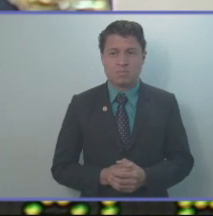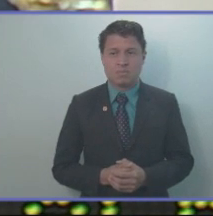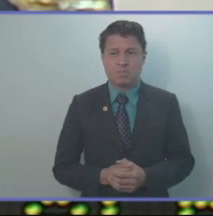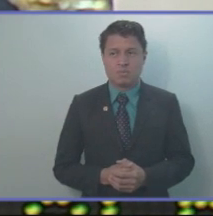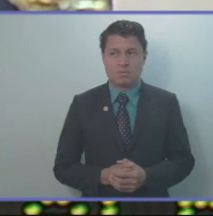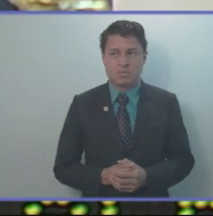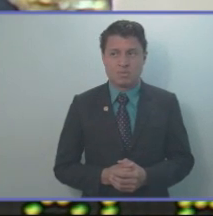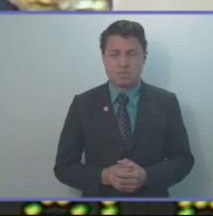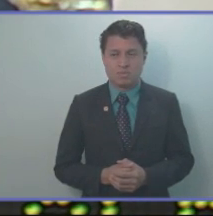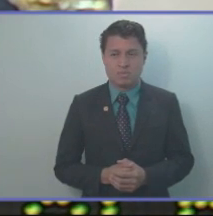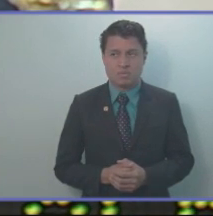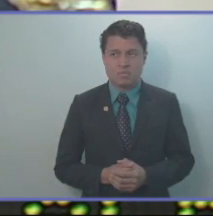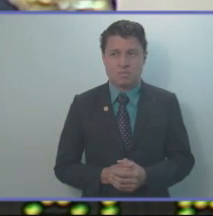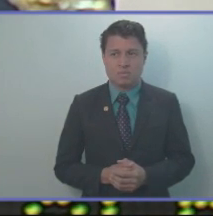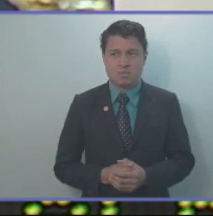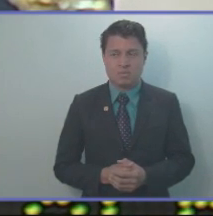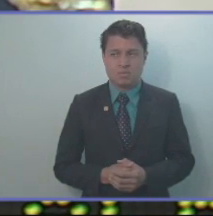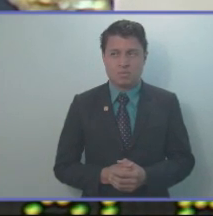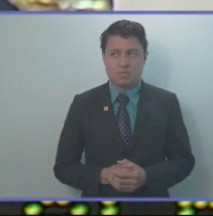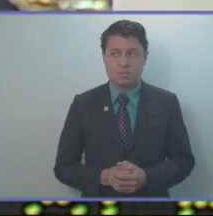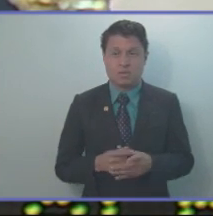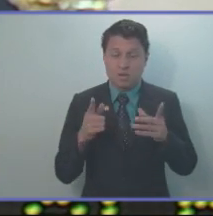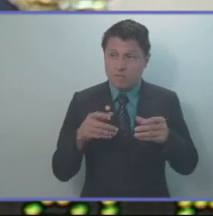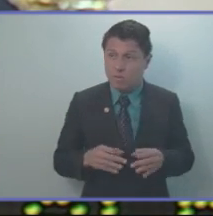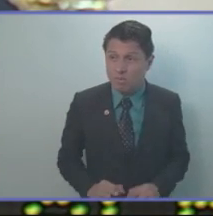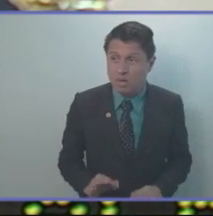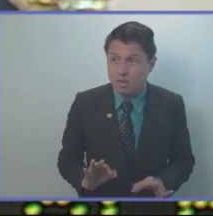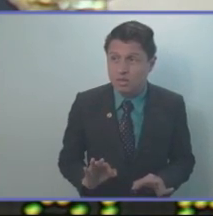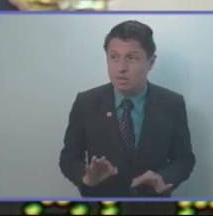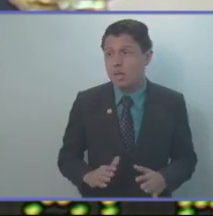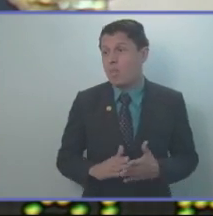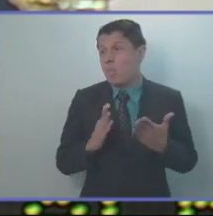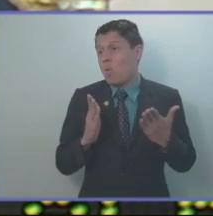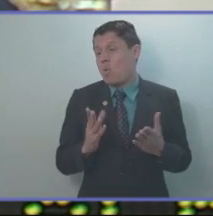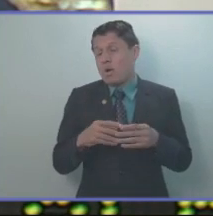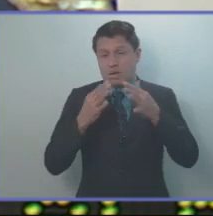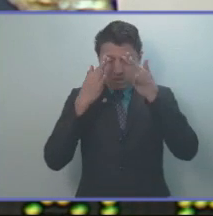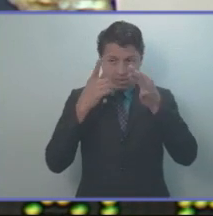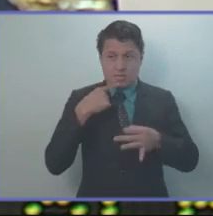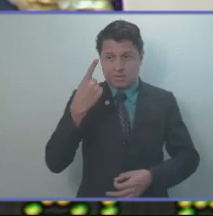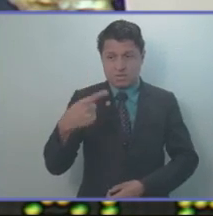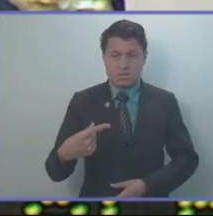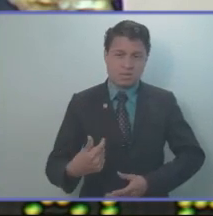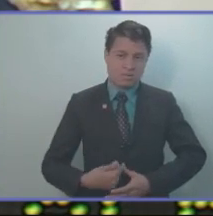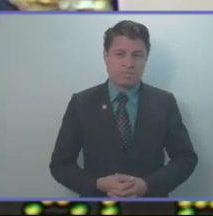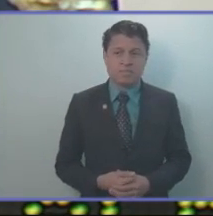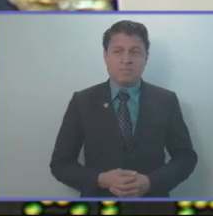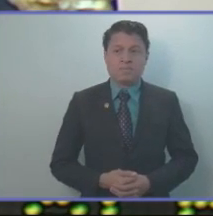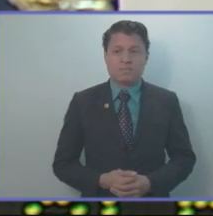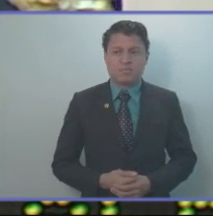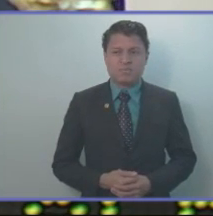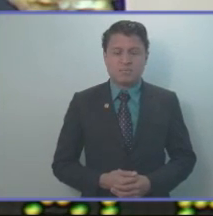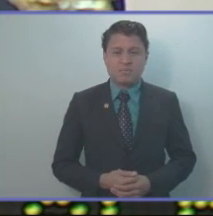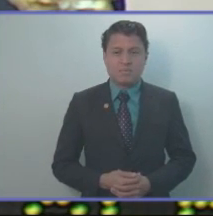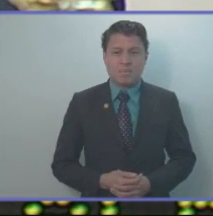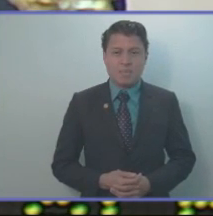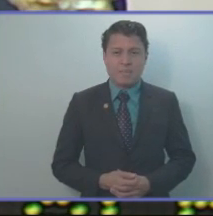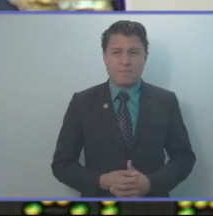De tal manera que sin que exista este decreto, ya ANDA lo está